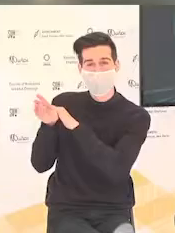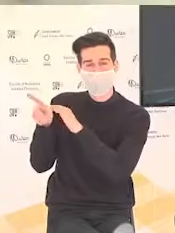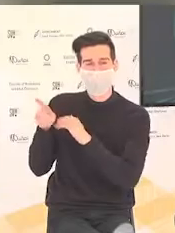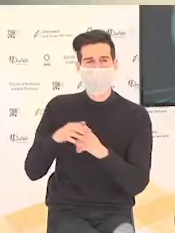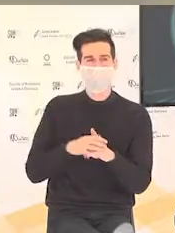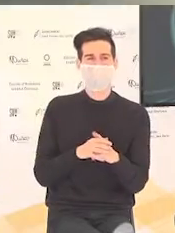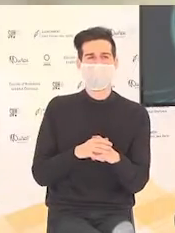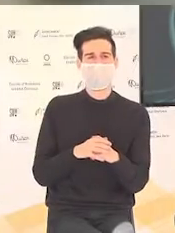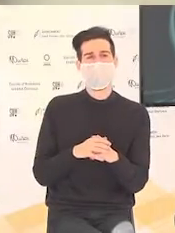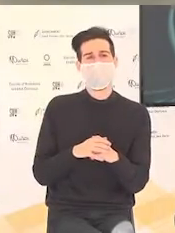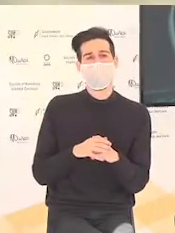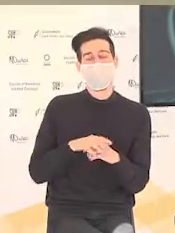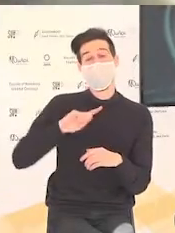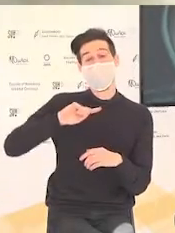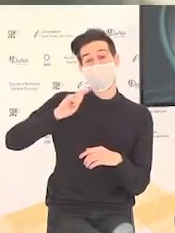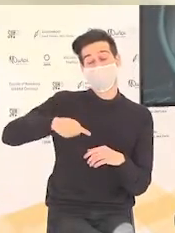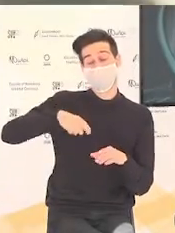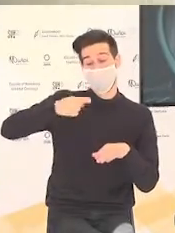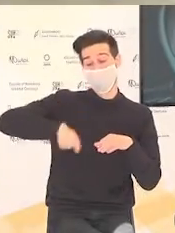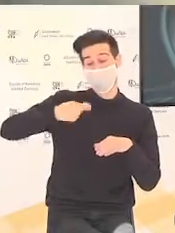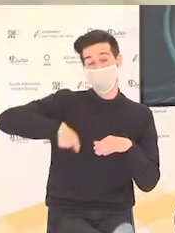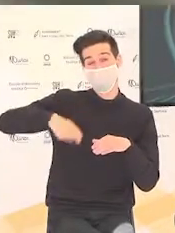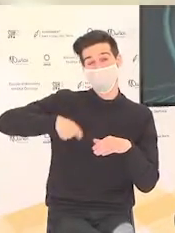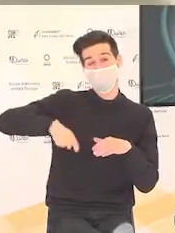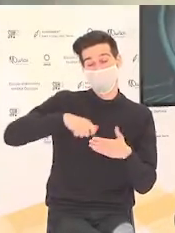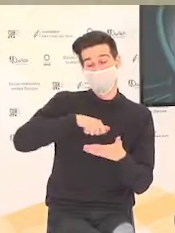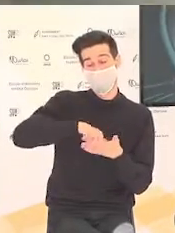Luego batiría lo que es la crema, la nata, y luego lo añadiría.